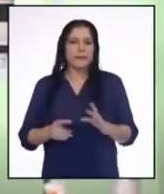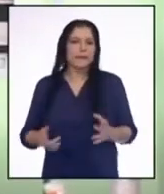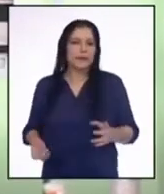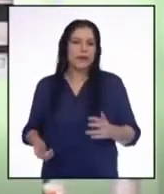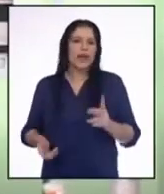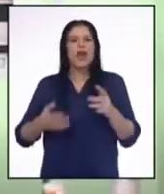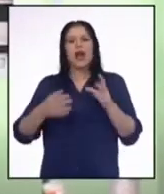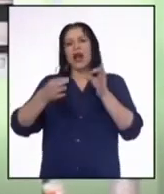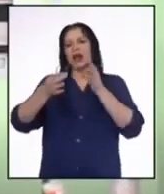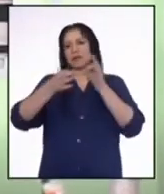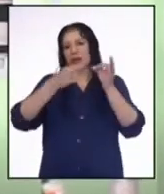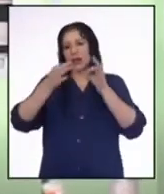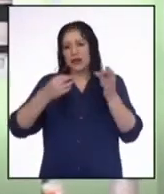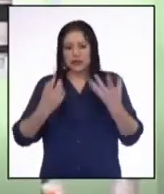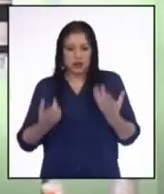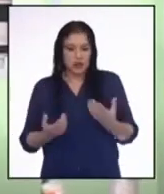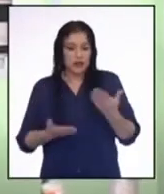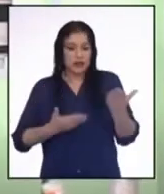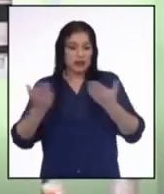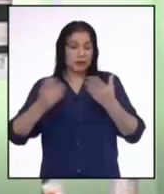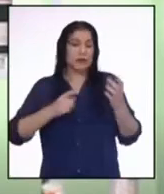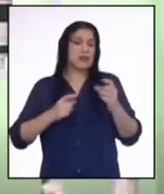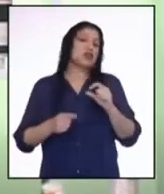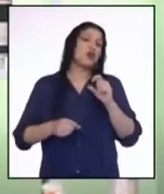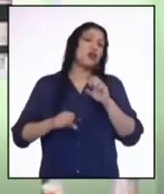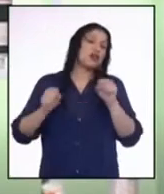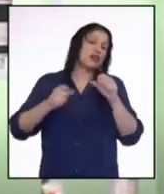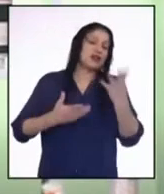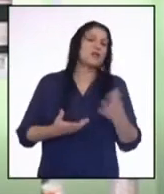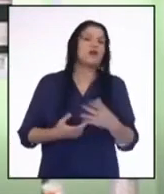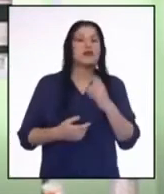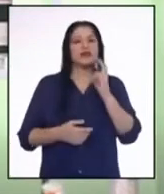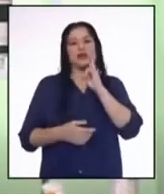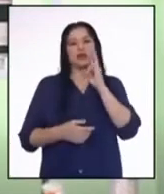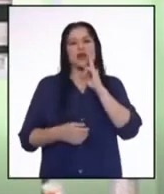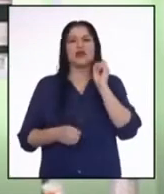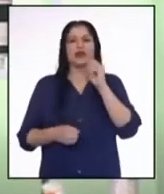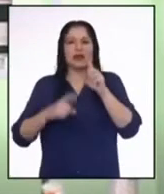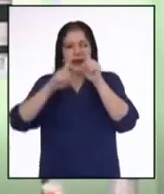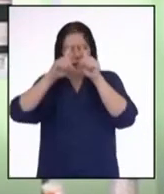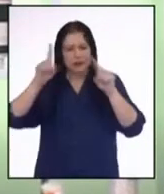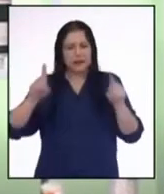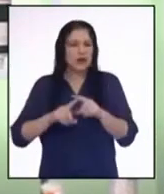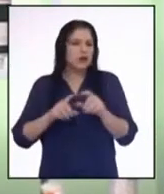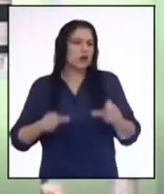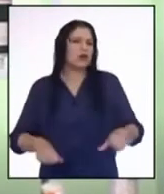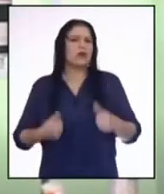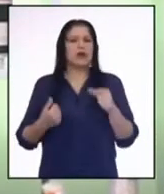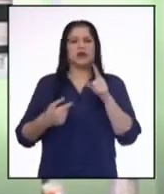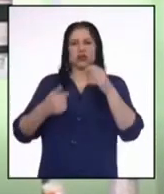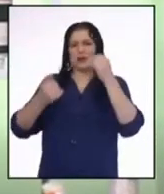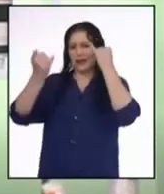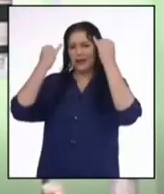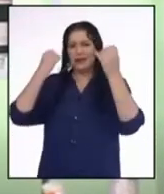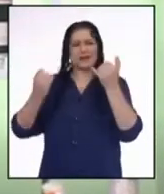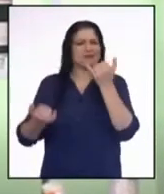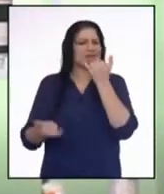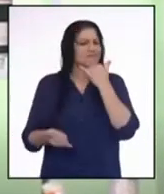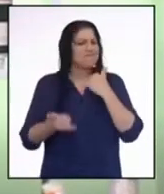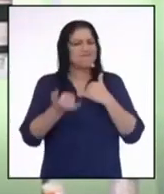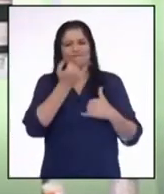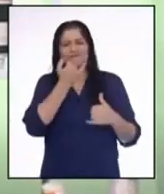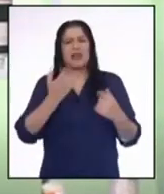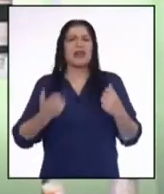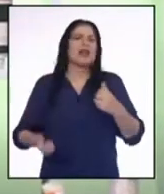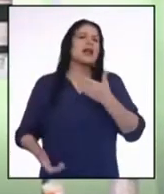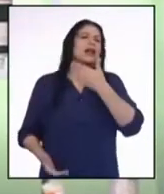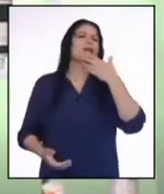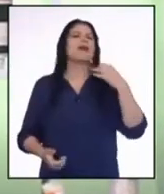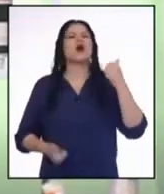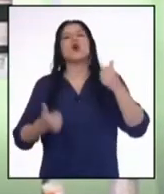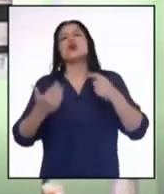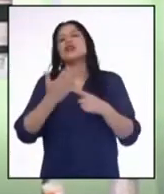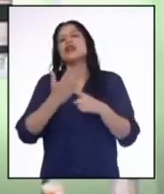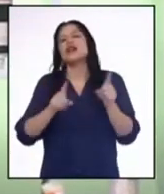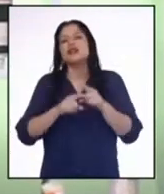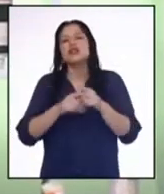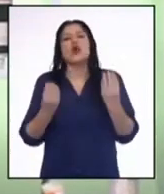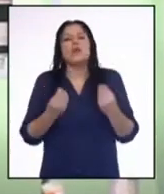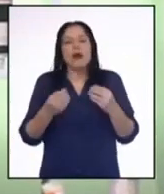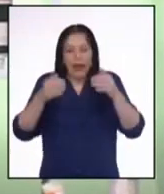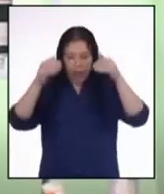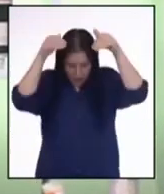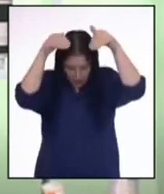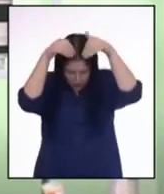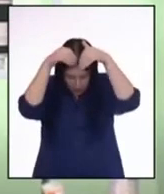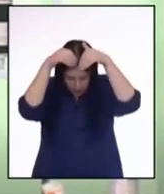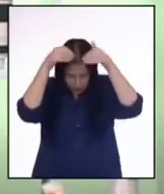La tesis del Servicio Geológico de los Estados Unidos señala que el triángulo de la vida es una idea equivocada y que la mejor técnica es